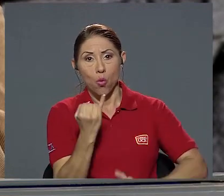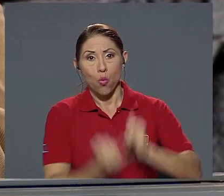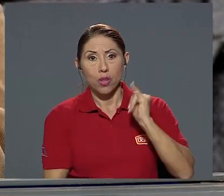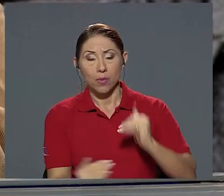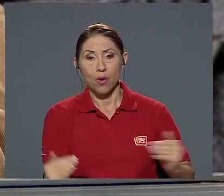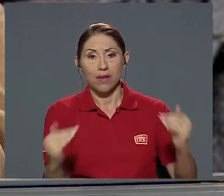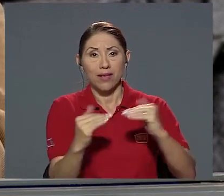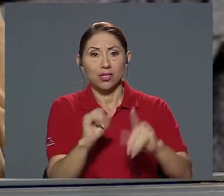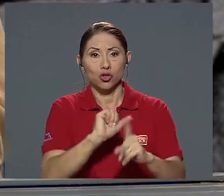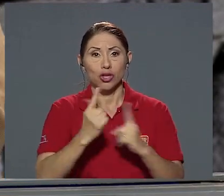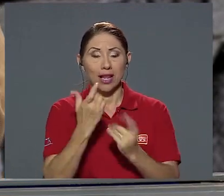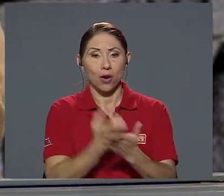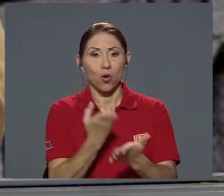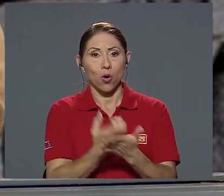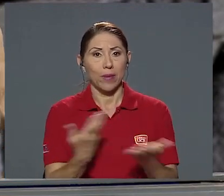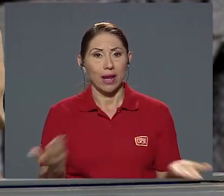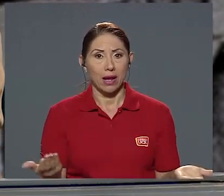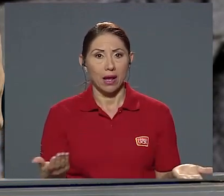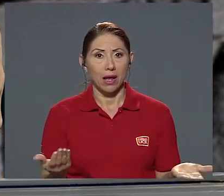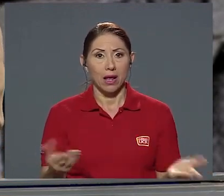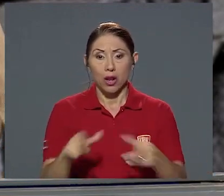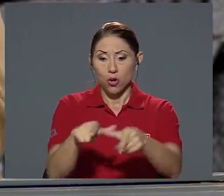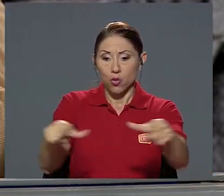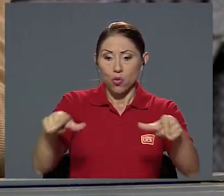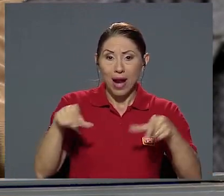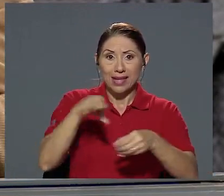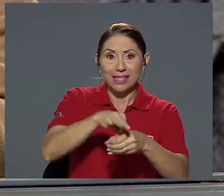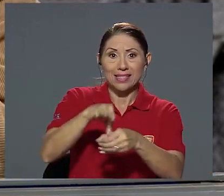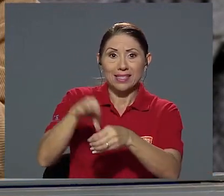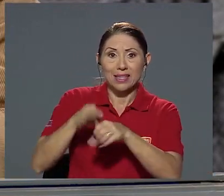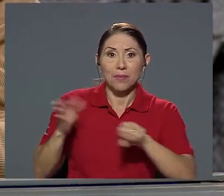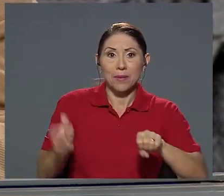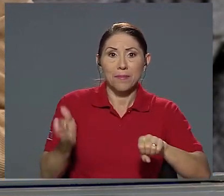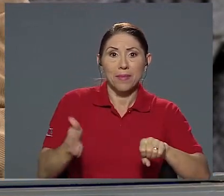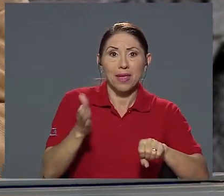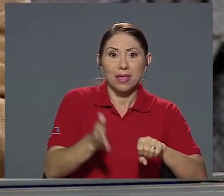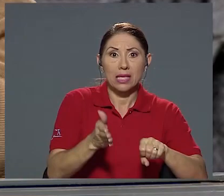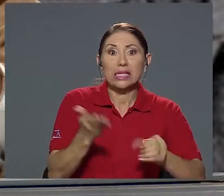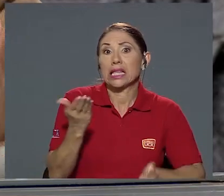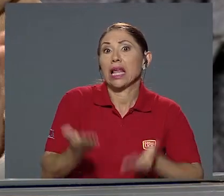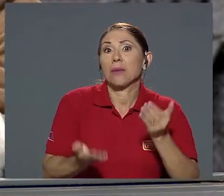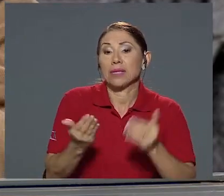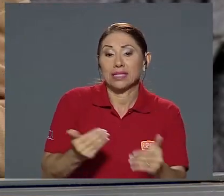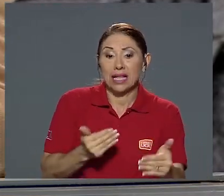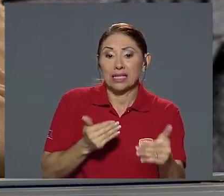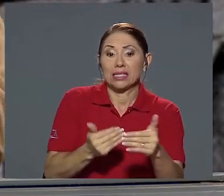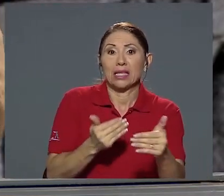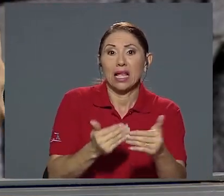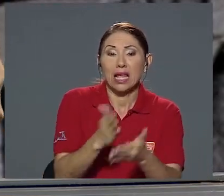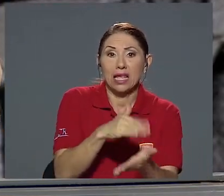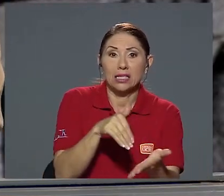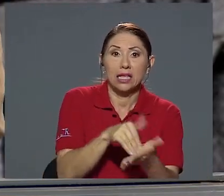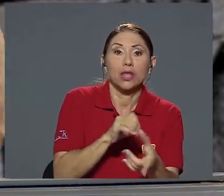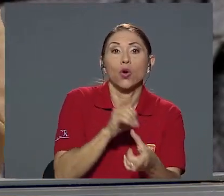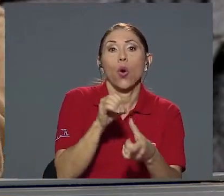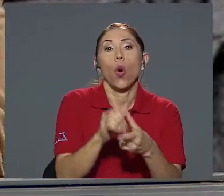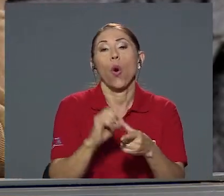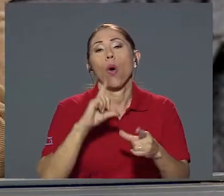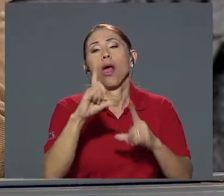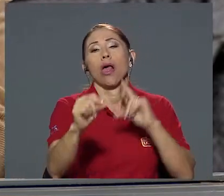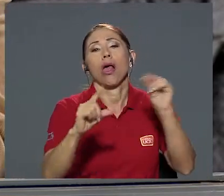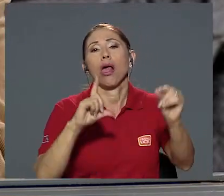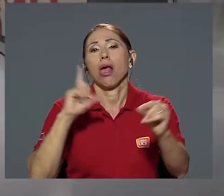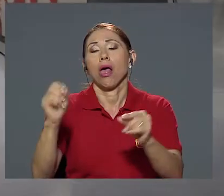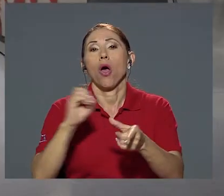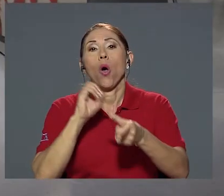económico y social, ¿verdad? Cantones piñeros que además algunos de ellos son cantones periféricos, cantones fronterizos, cantones rurales con